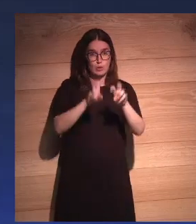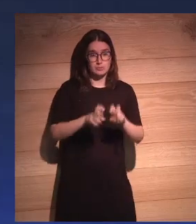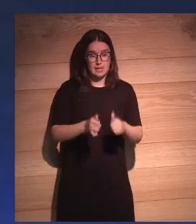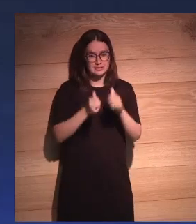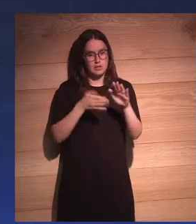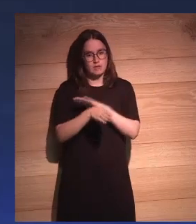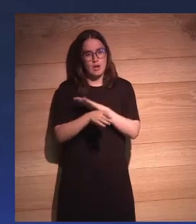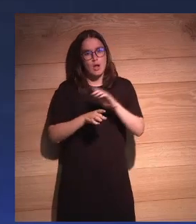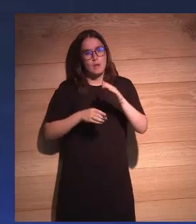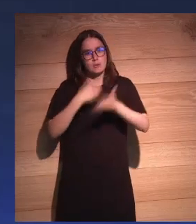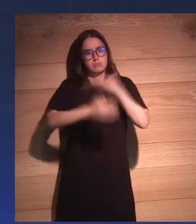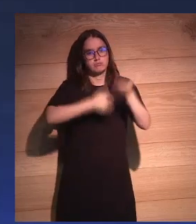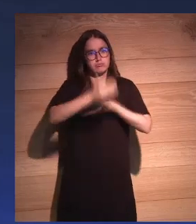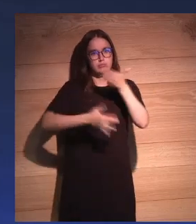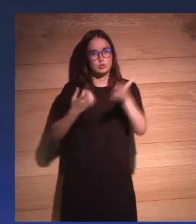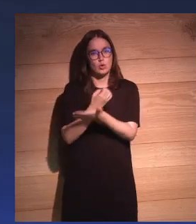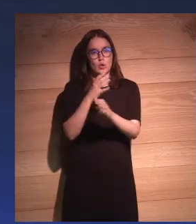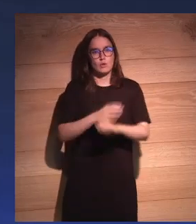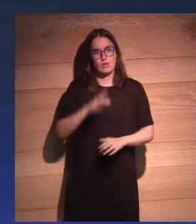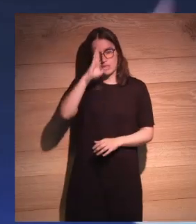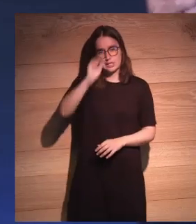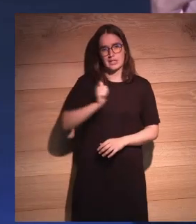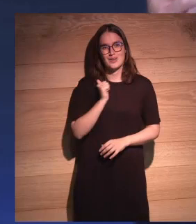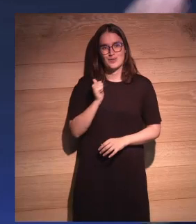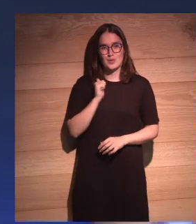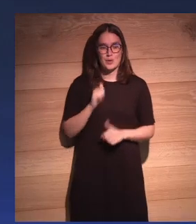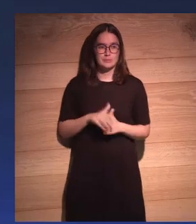avanza toda la ciencia de la inteligencia artificial.